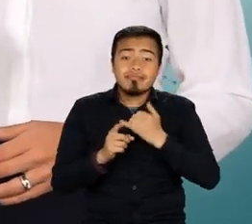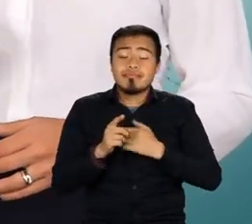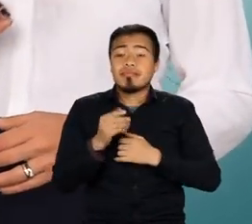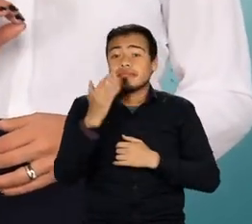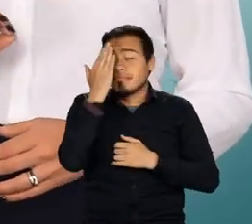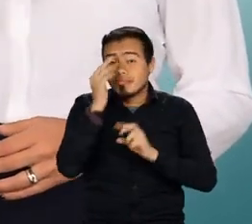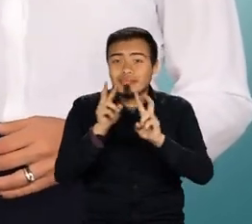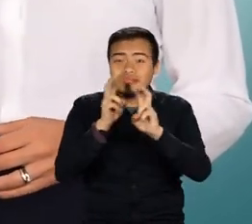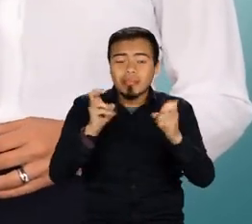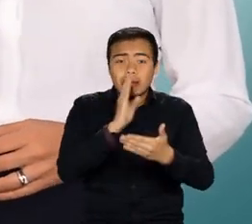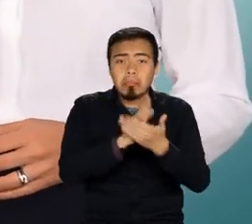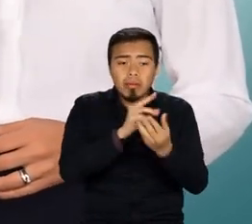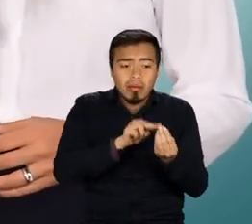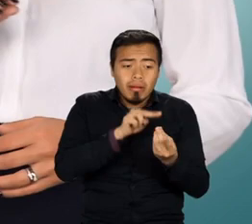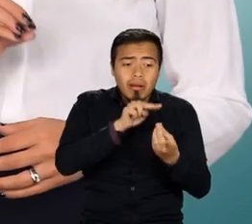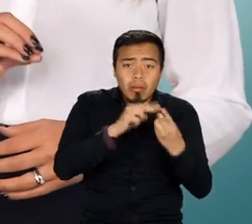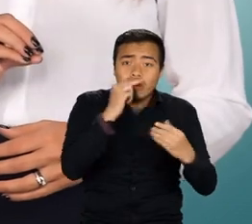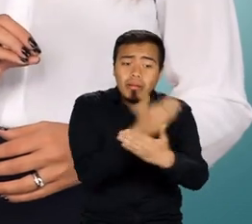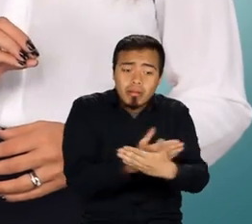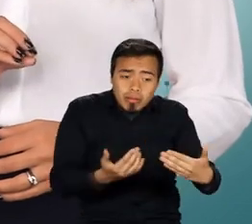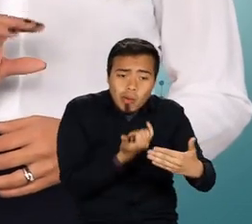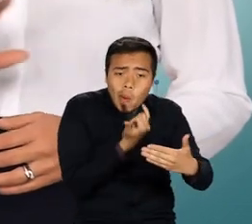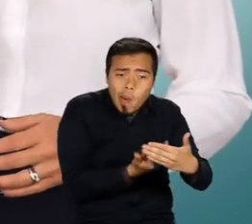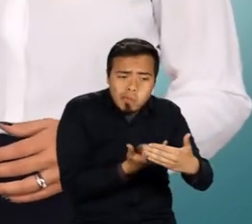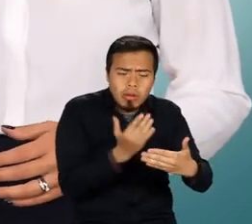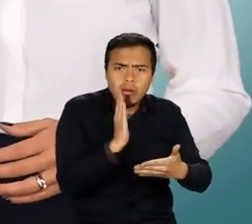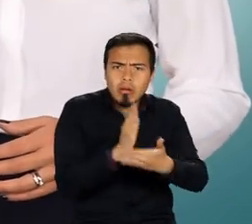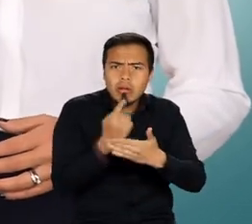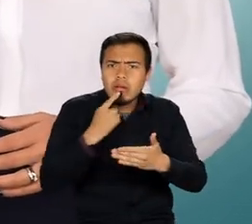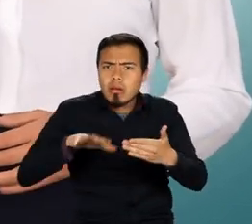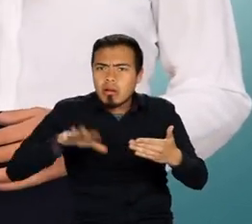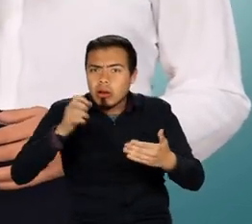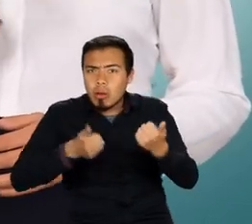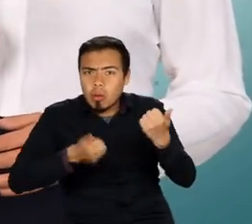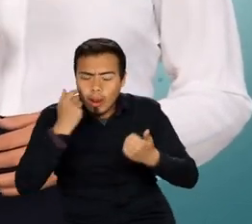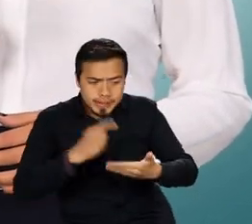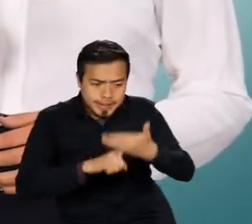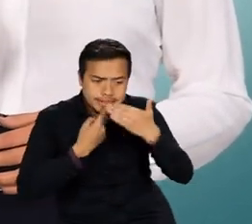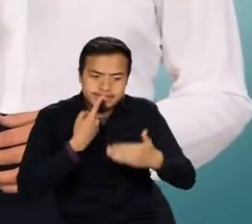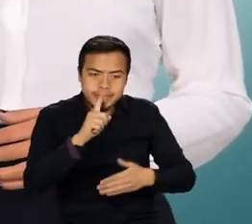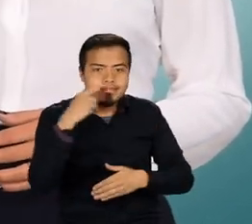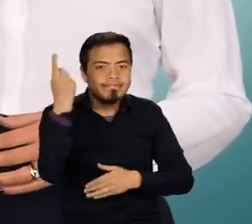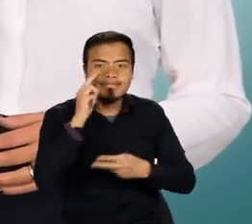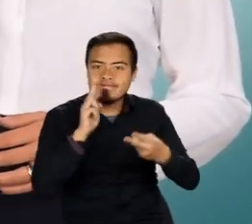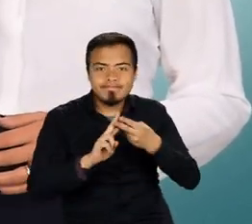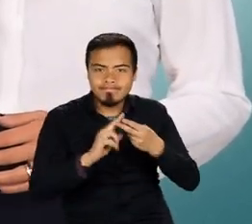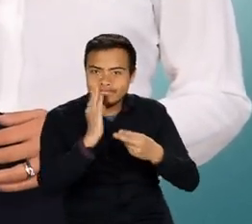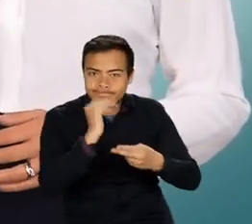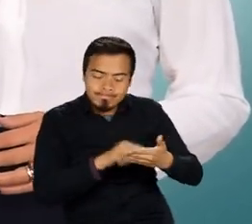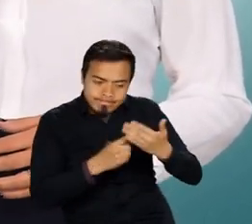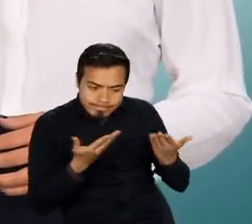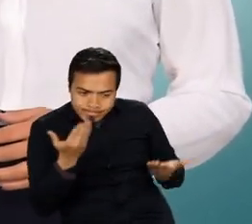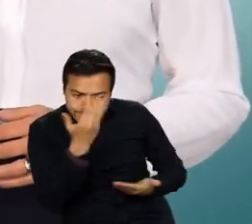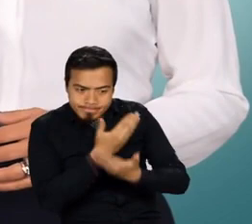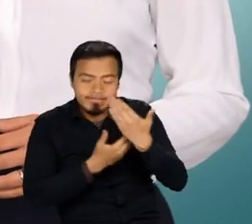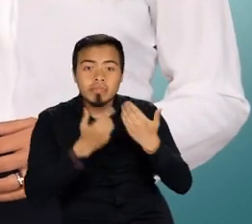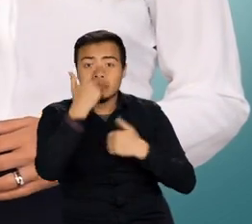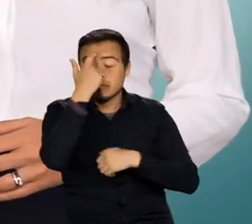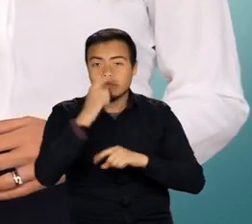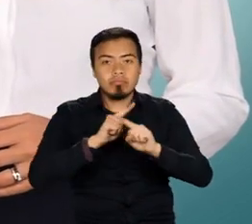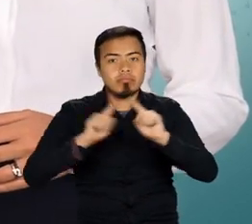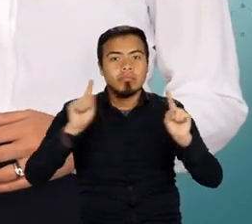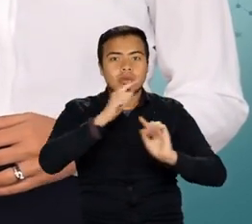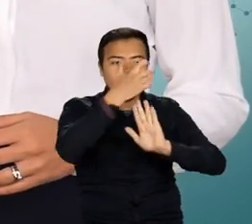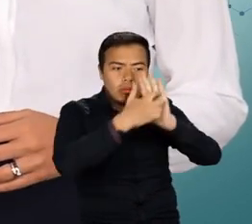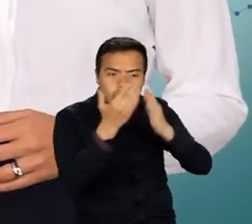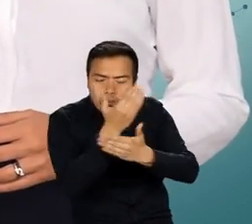las causas de esta patología en los más pequeños se desconocen, lo que hace que desde el diagnóstico, su tratamiento y